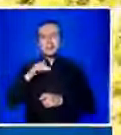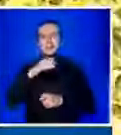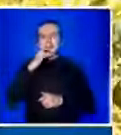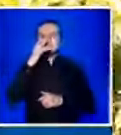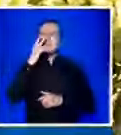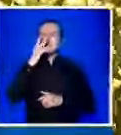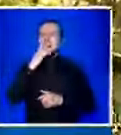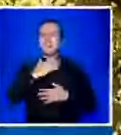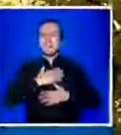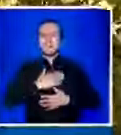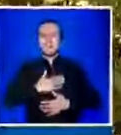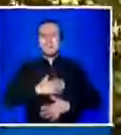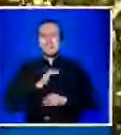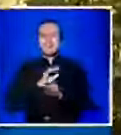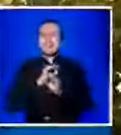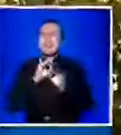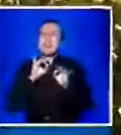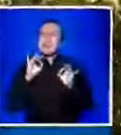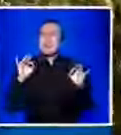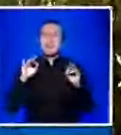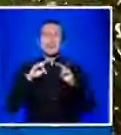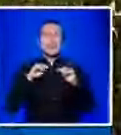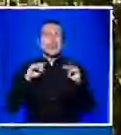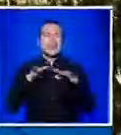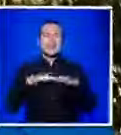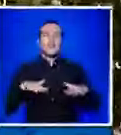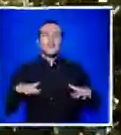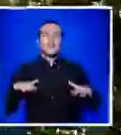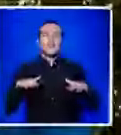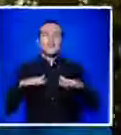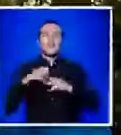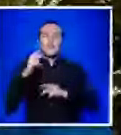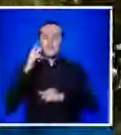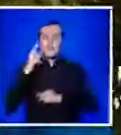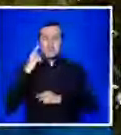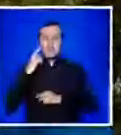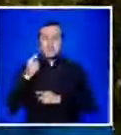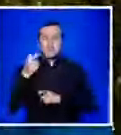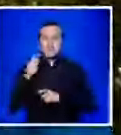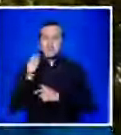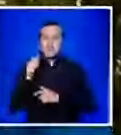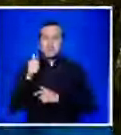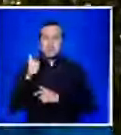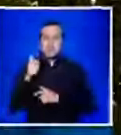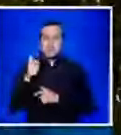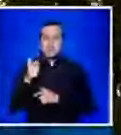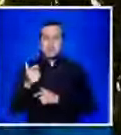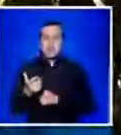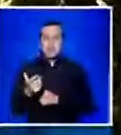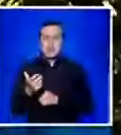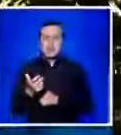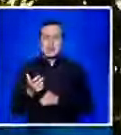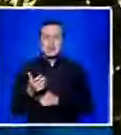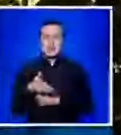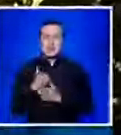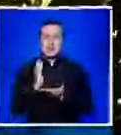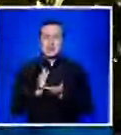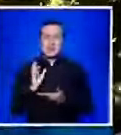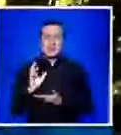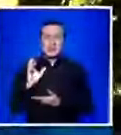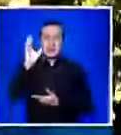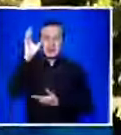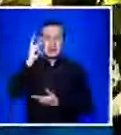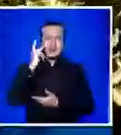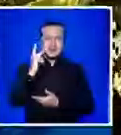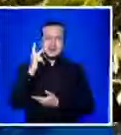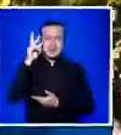puro, tener contacto con la naturaleza y hacer como Don Huguito, miren con el carrizo le da la vuelta y cae el aguacate, ahí está,